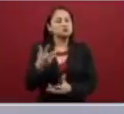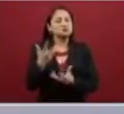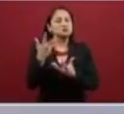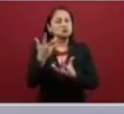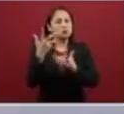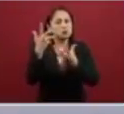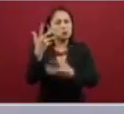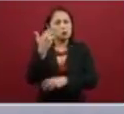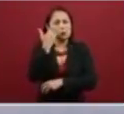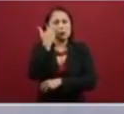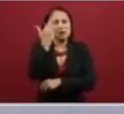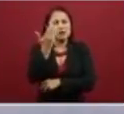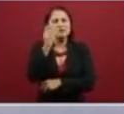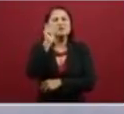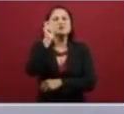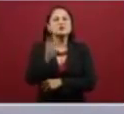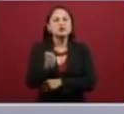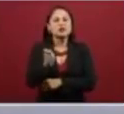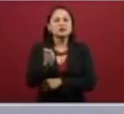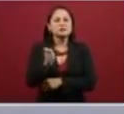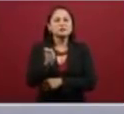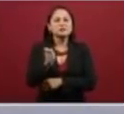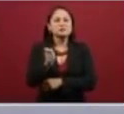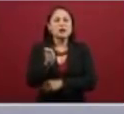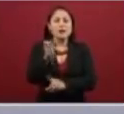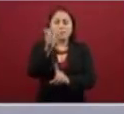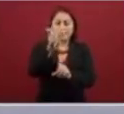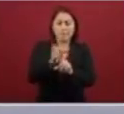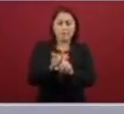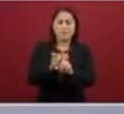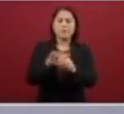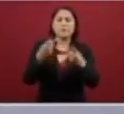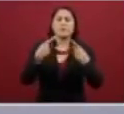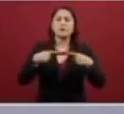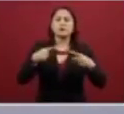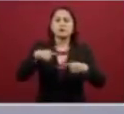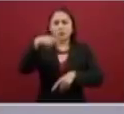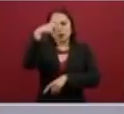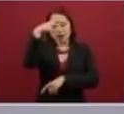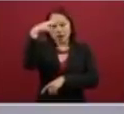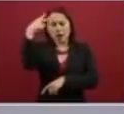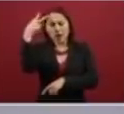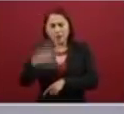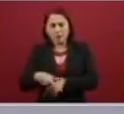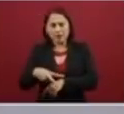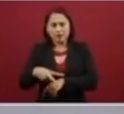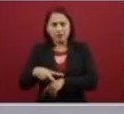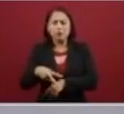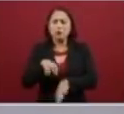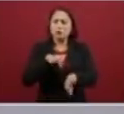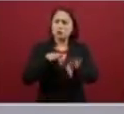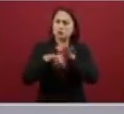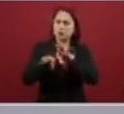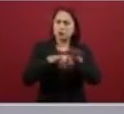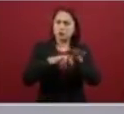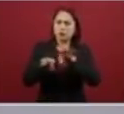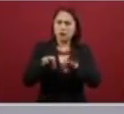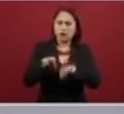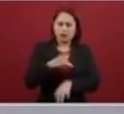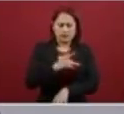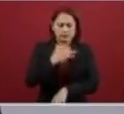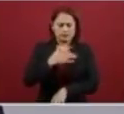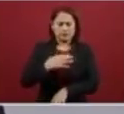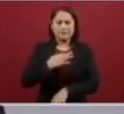Queremos que el mexicano pueda trabajar y ser feliz donde nació, donde están